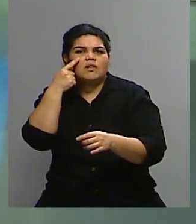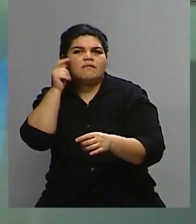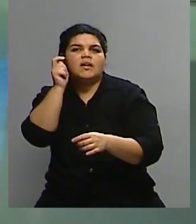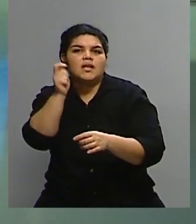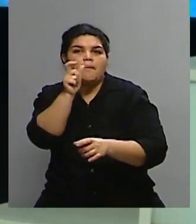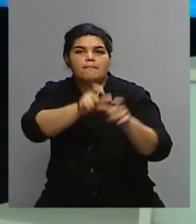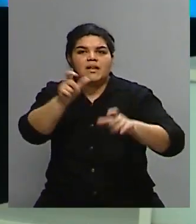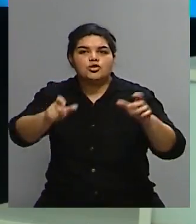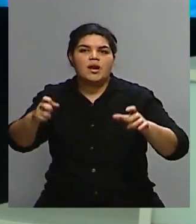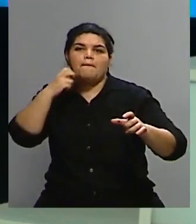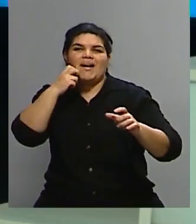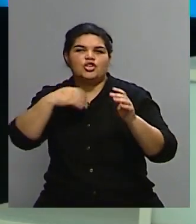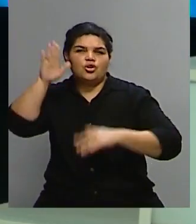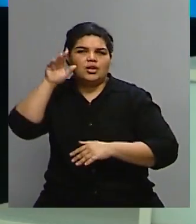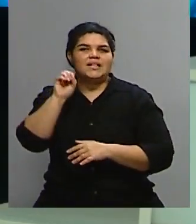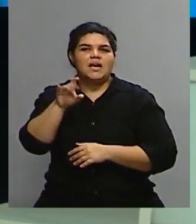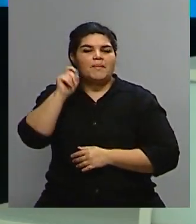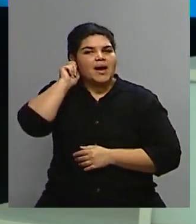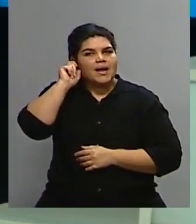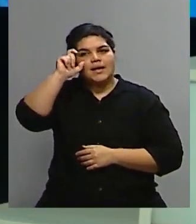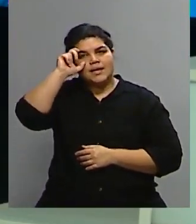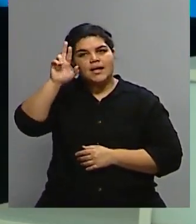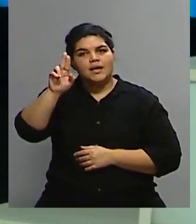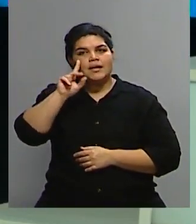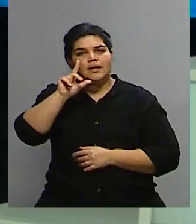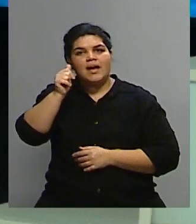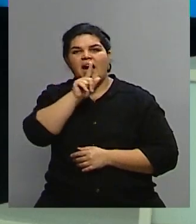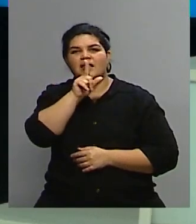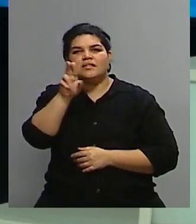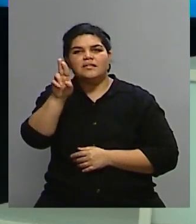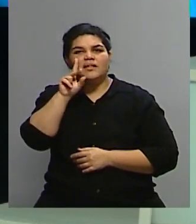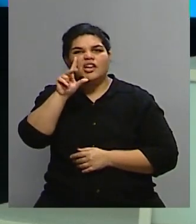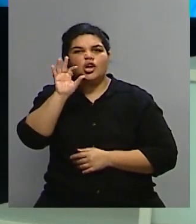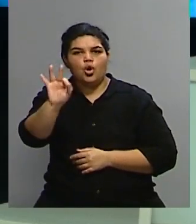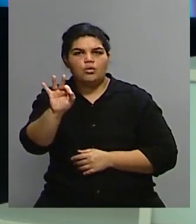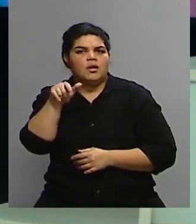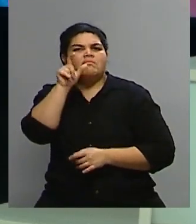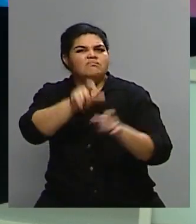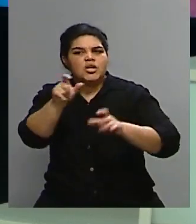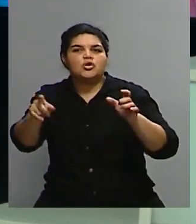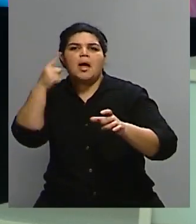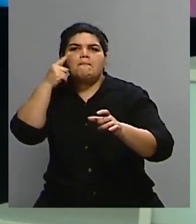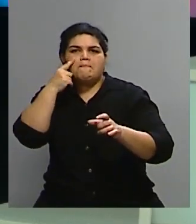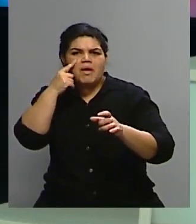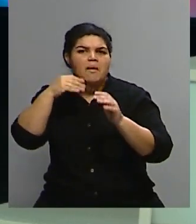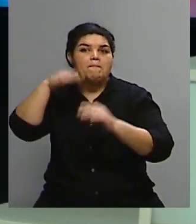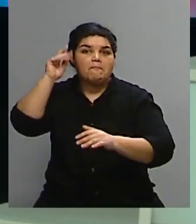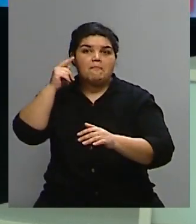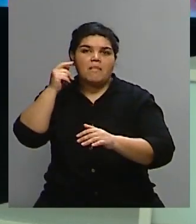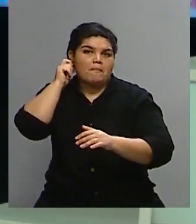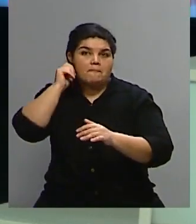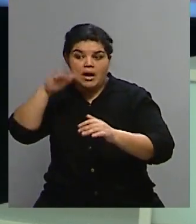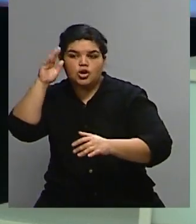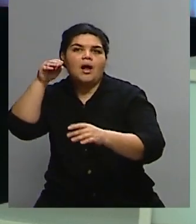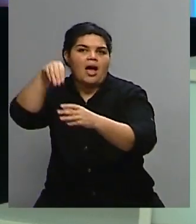un geriátrico, así lo conocemos, y evidentemente no es por ahí la mejor opción. Digo, vos decís, y dabas el ejemplo de